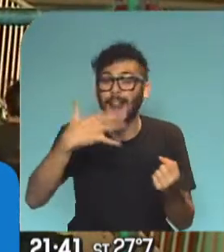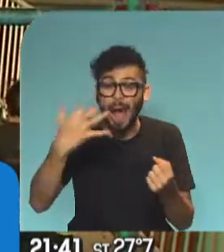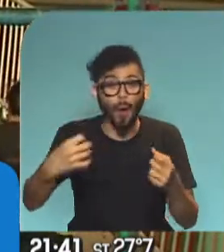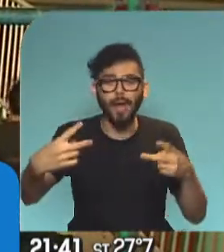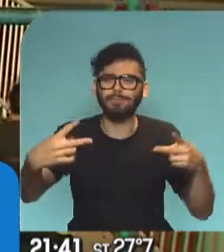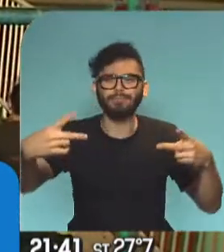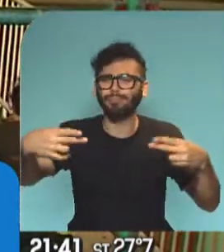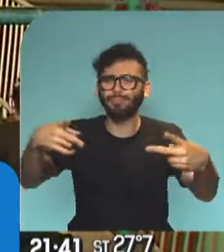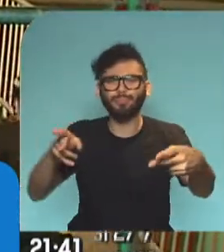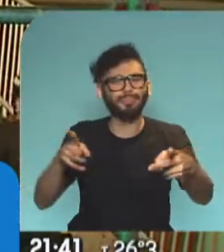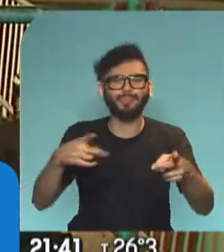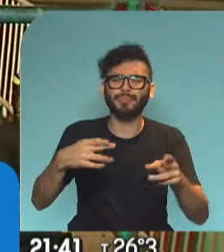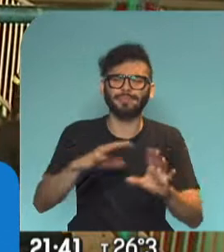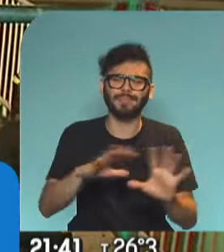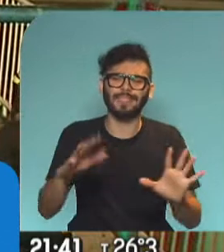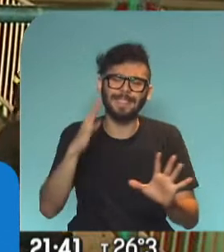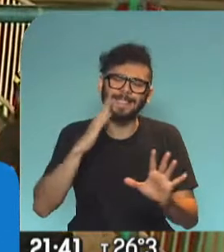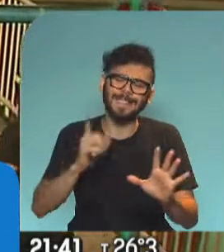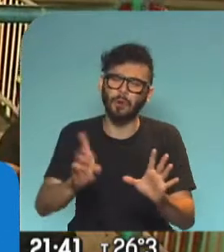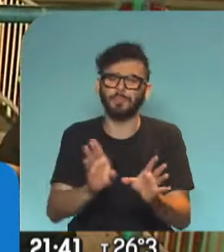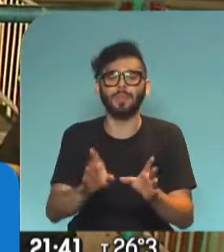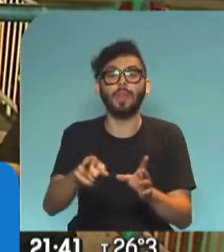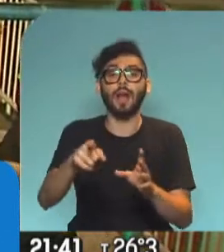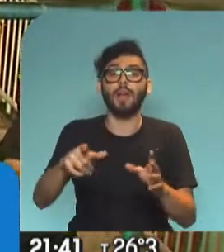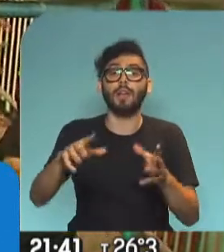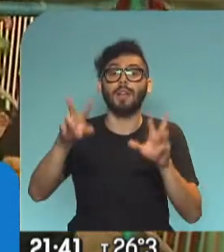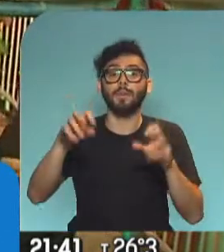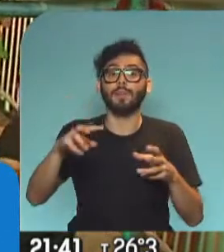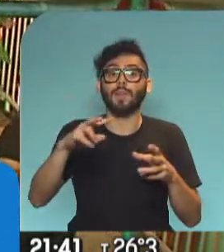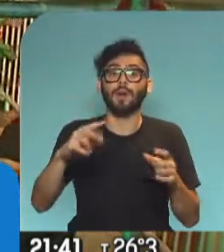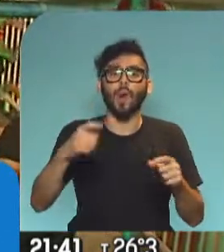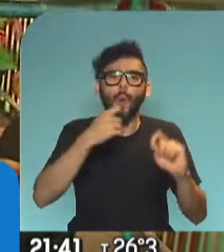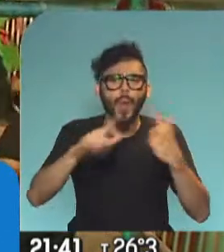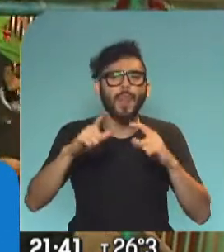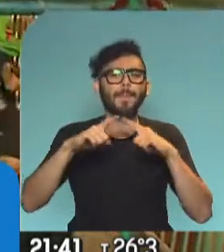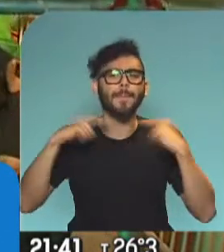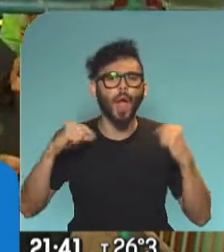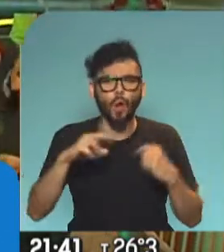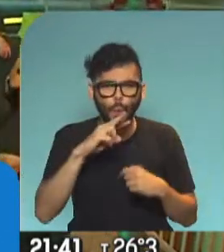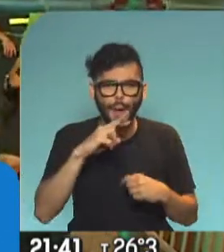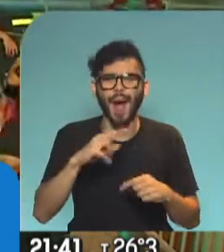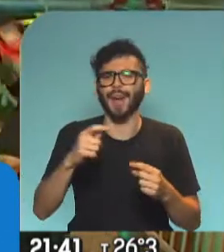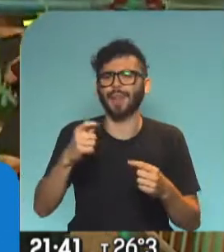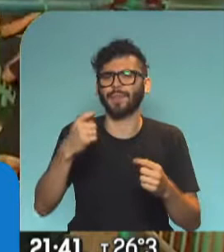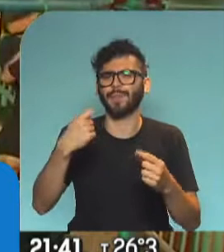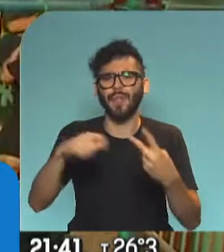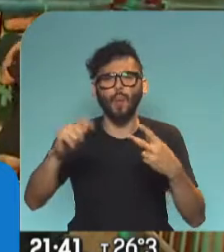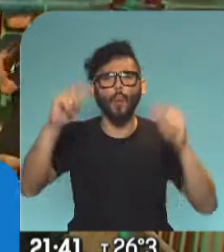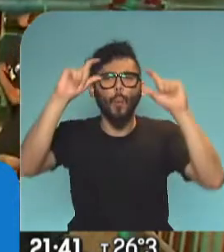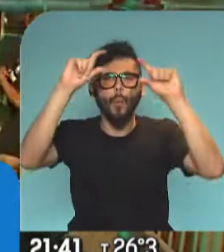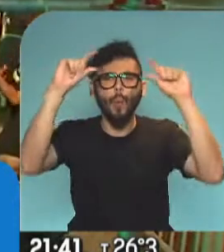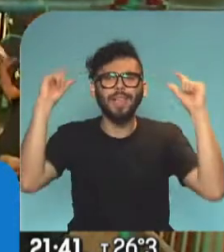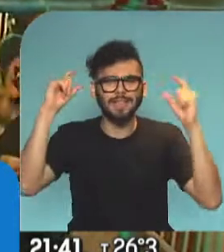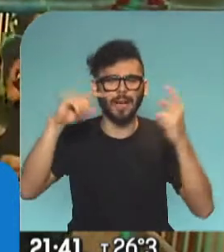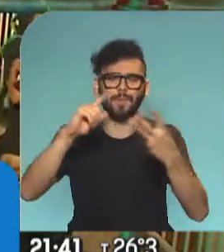realmente vallado. Esto es lo que tiene que ver con los verdes, pañuelos que se venden. También se están vendiendo vinchas,